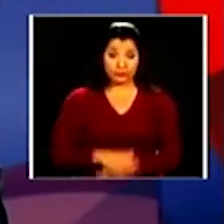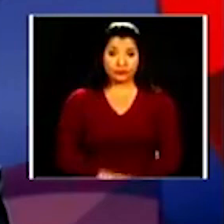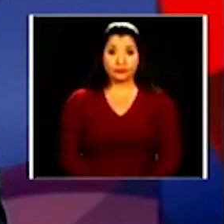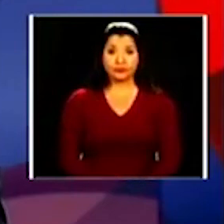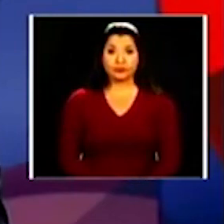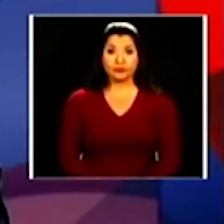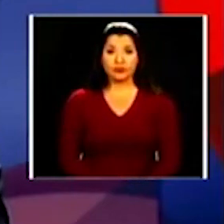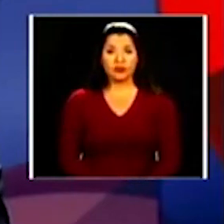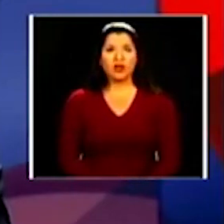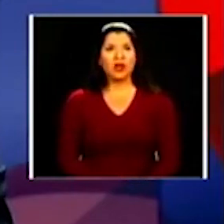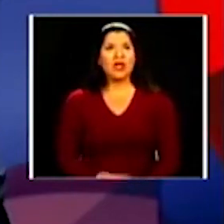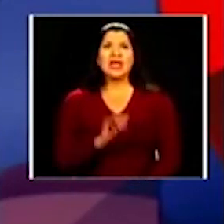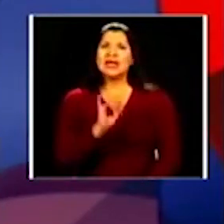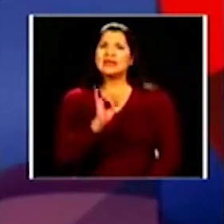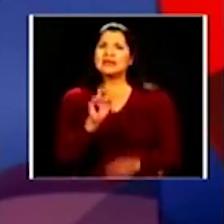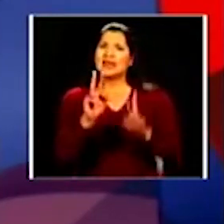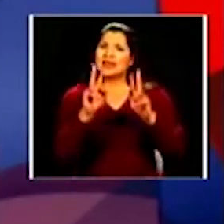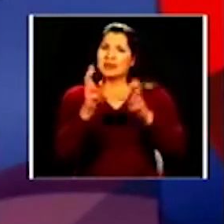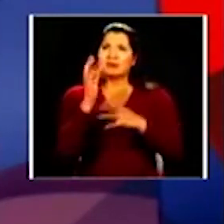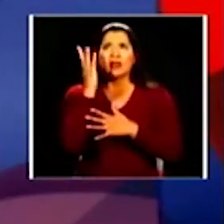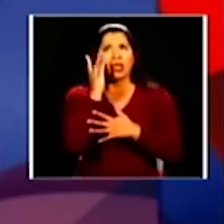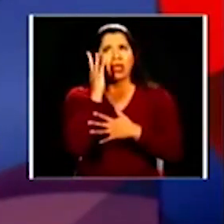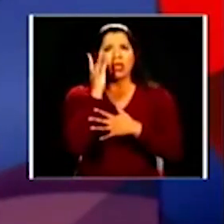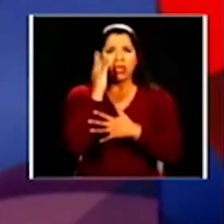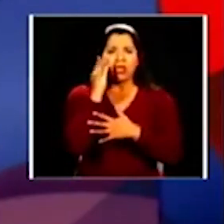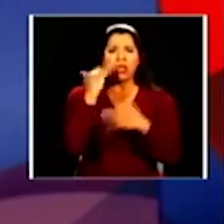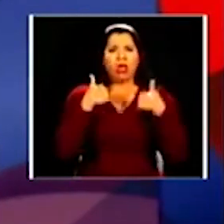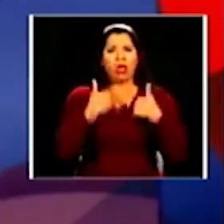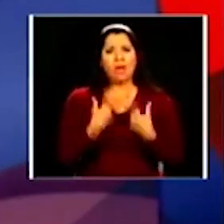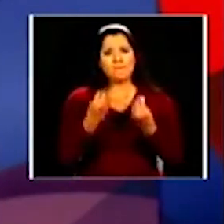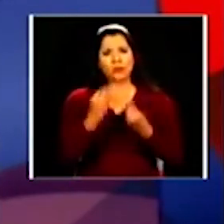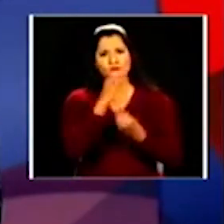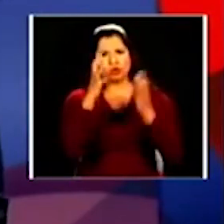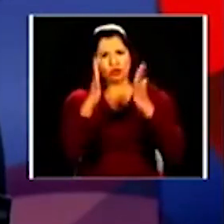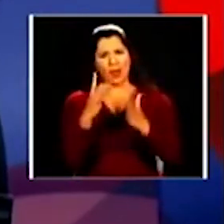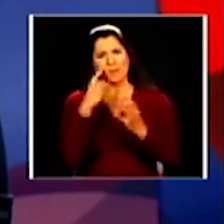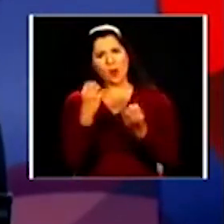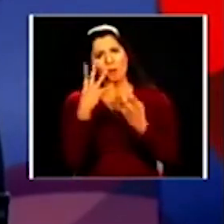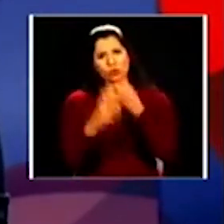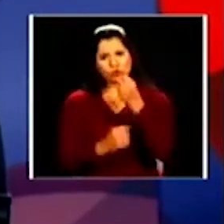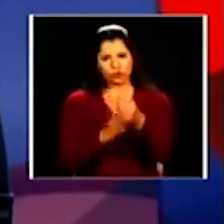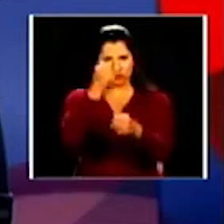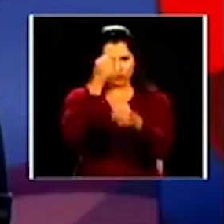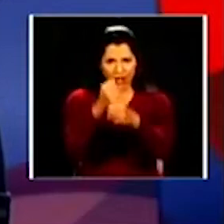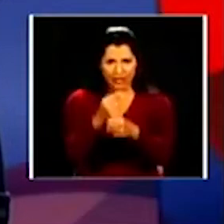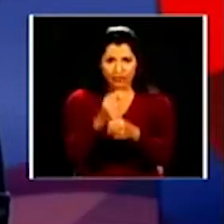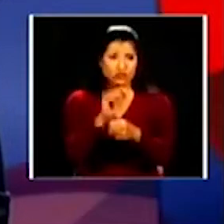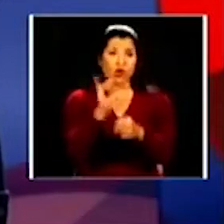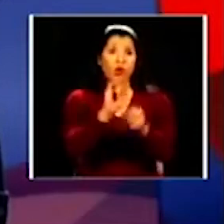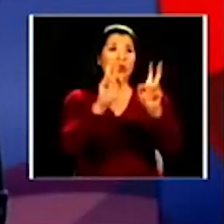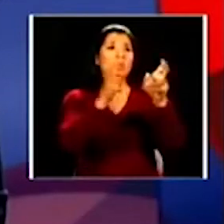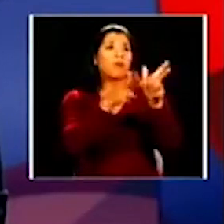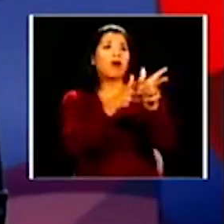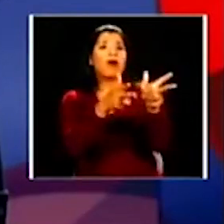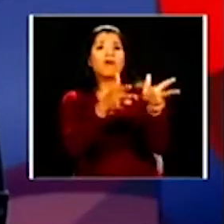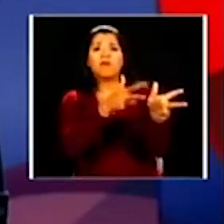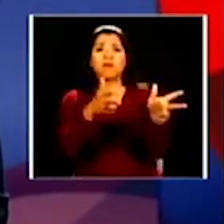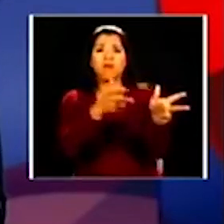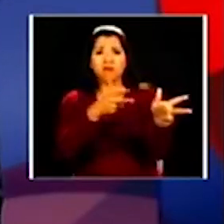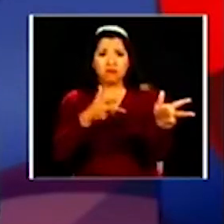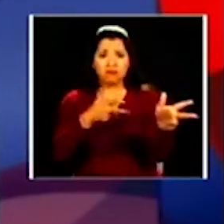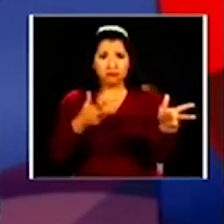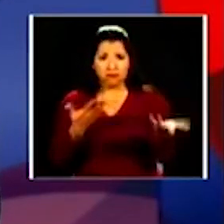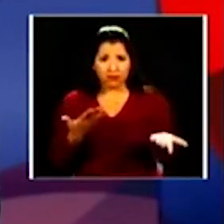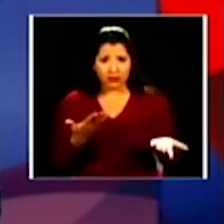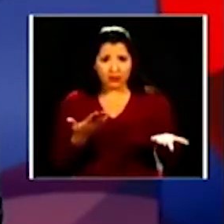un tema que ha agobiado a los costarricenses por años, similar al tema de las presas. Y ahí yo lo que digo es,